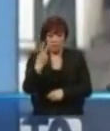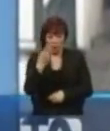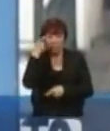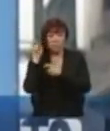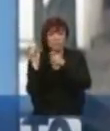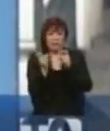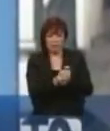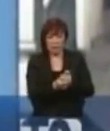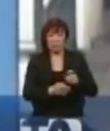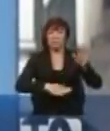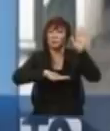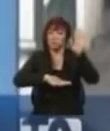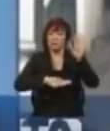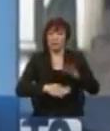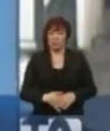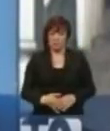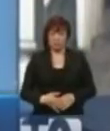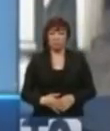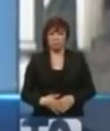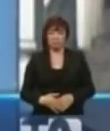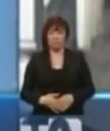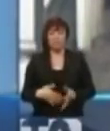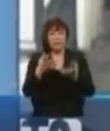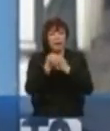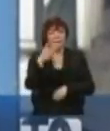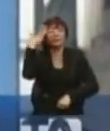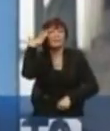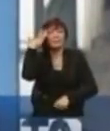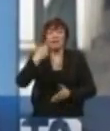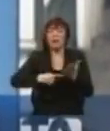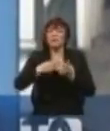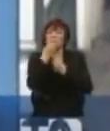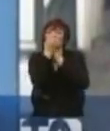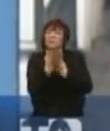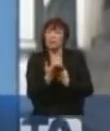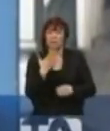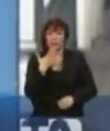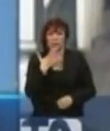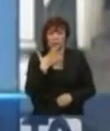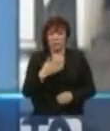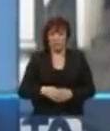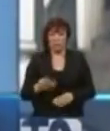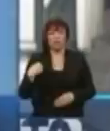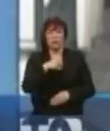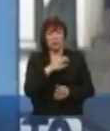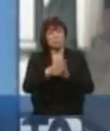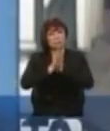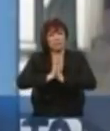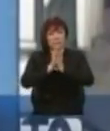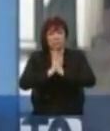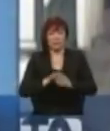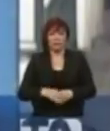general comprometido con justicia y verdad. Se va a verificar la existencia de ese informe aquí, porque en nuestras insistencias, en